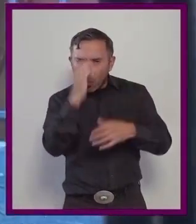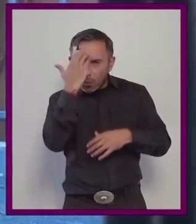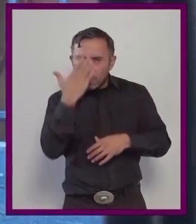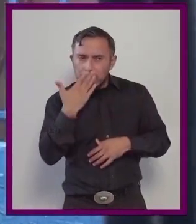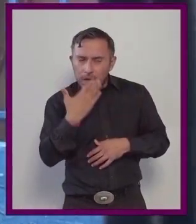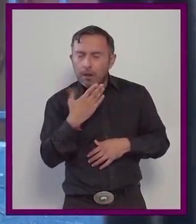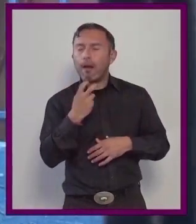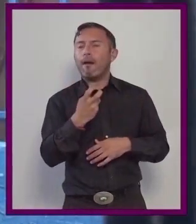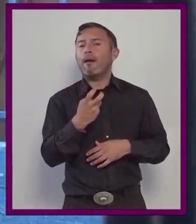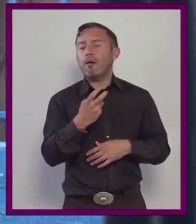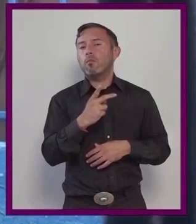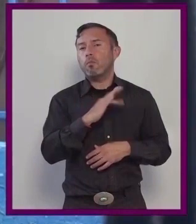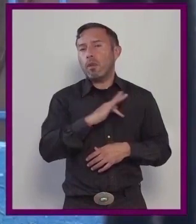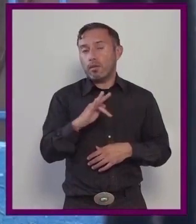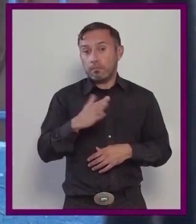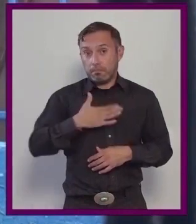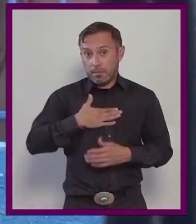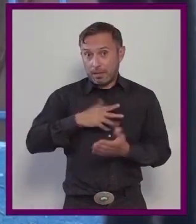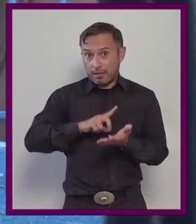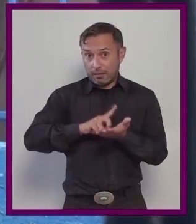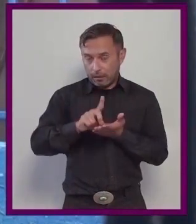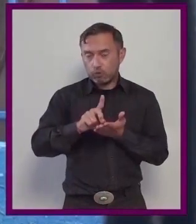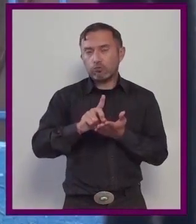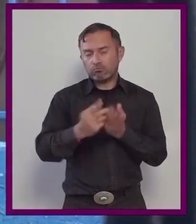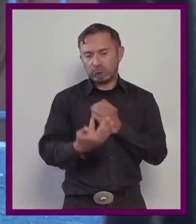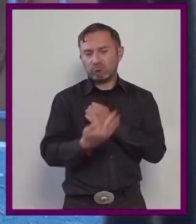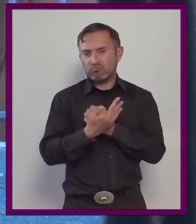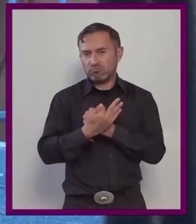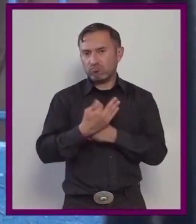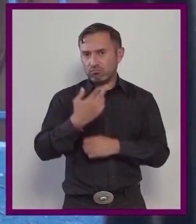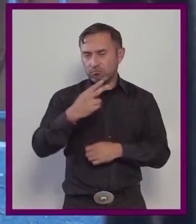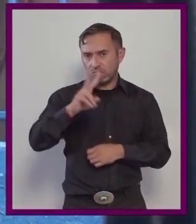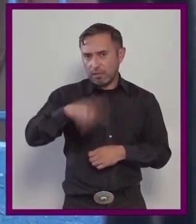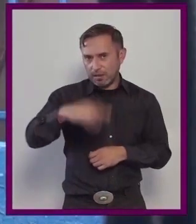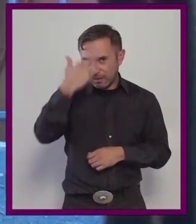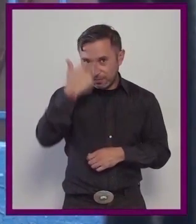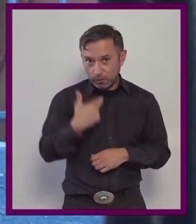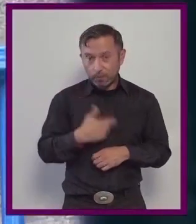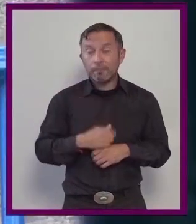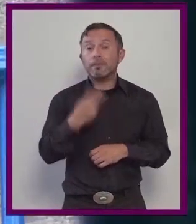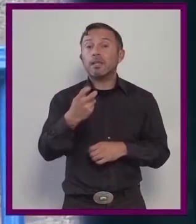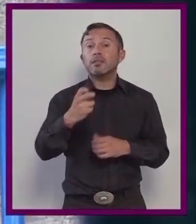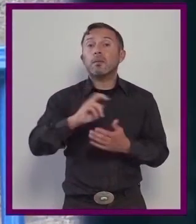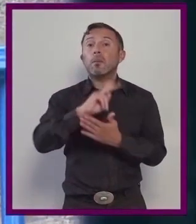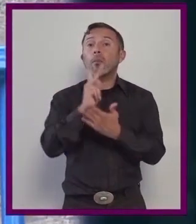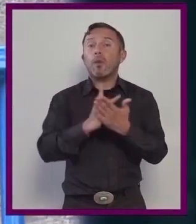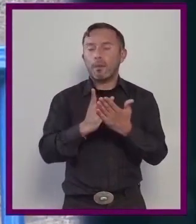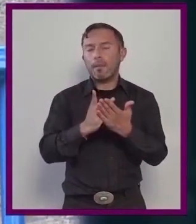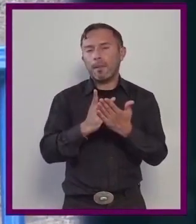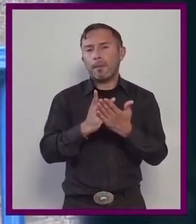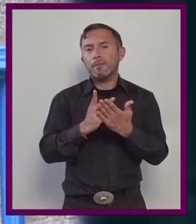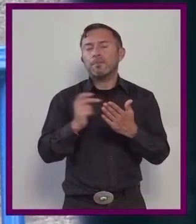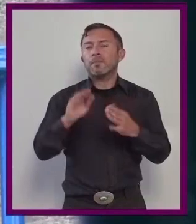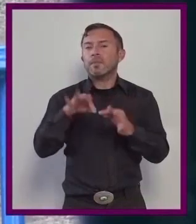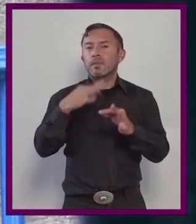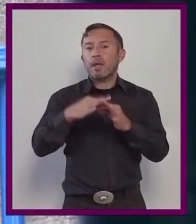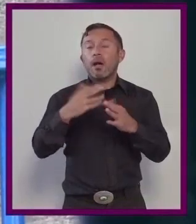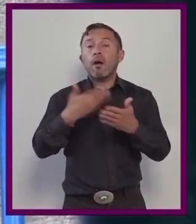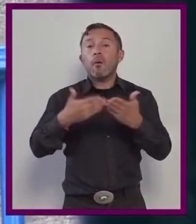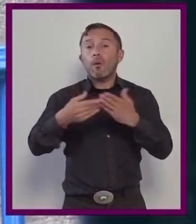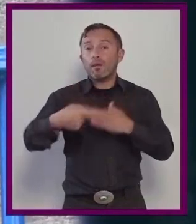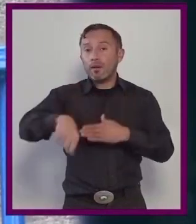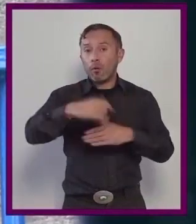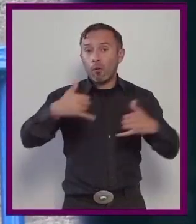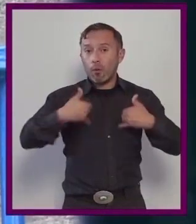información. De esta manera podemos hacer que nuestros derechos sean una realidad. Este ha sido un programa más que, como todos,